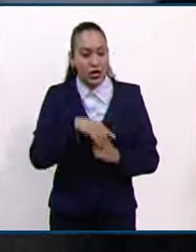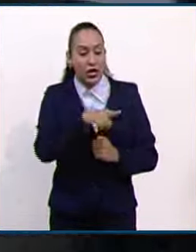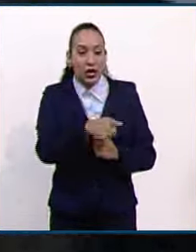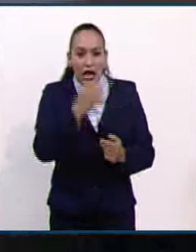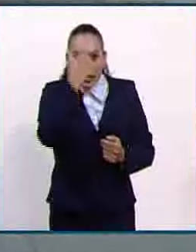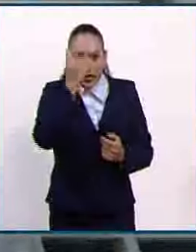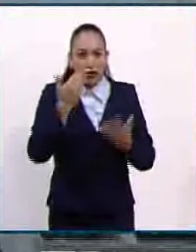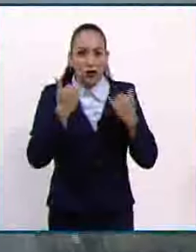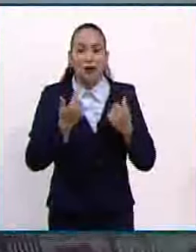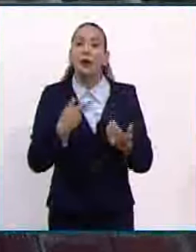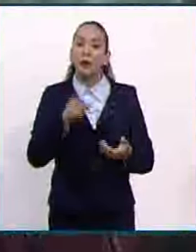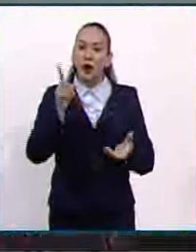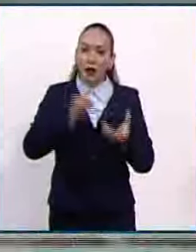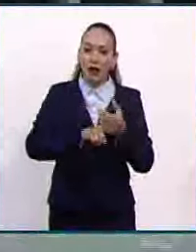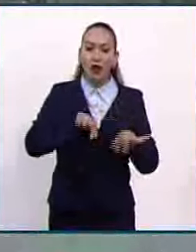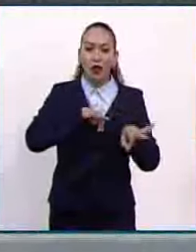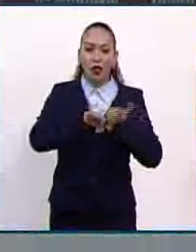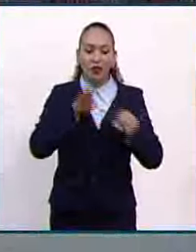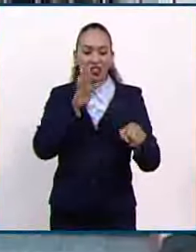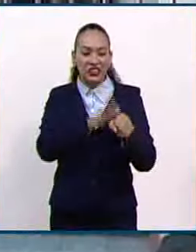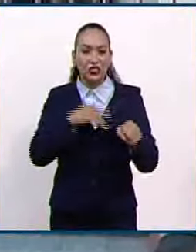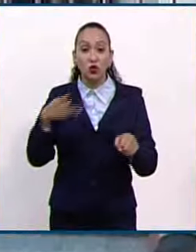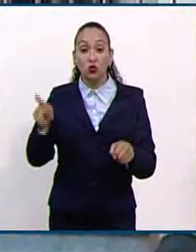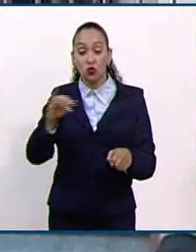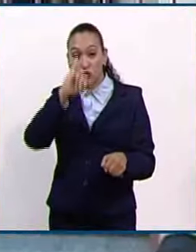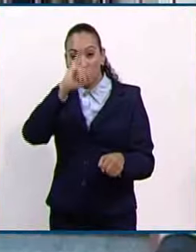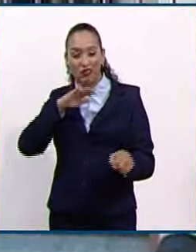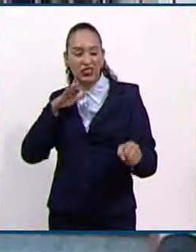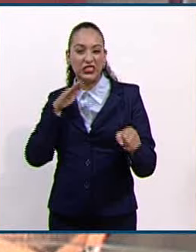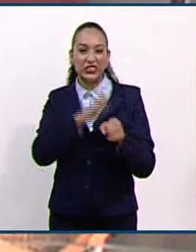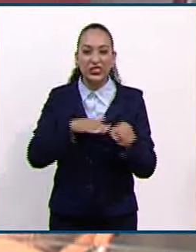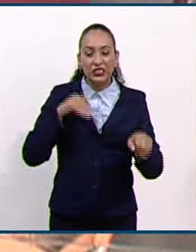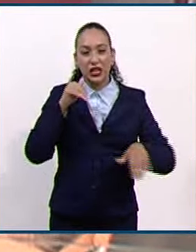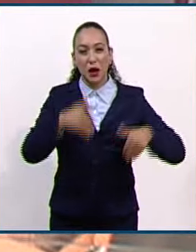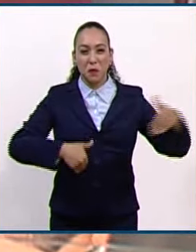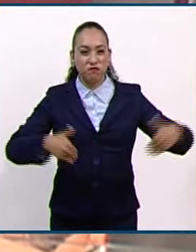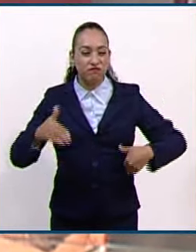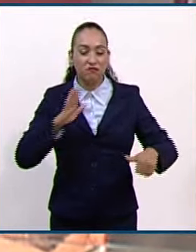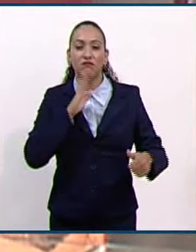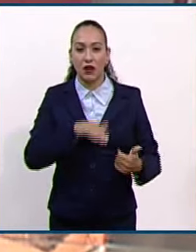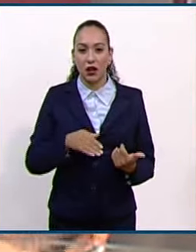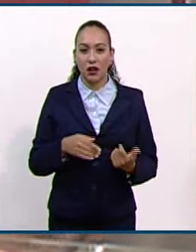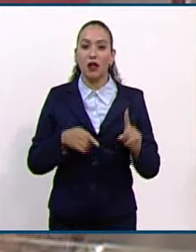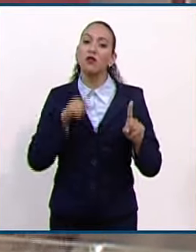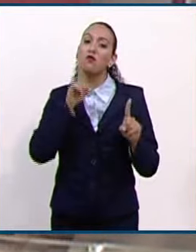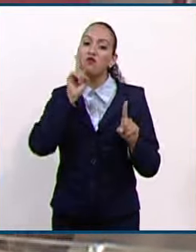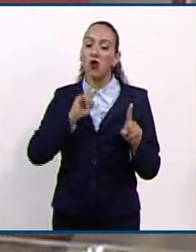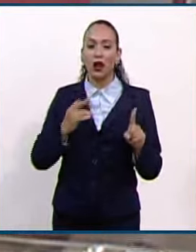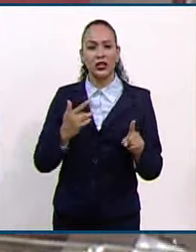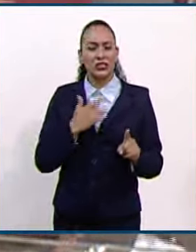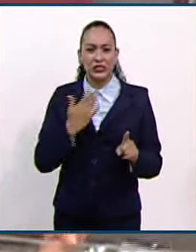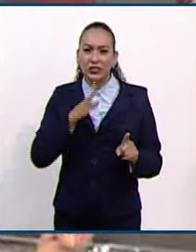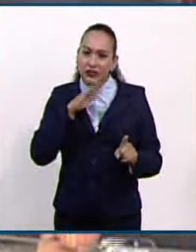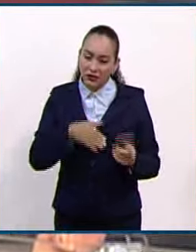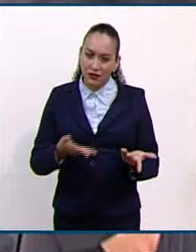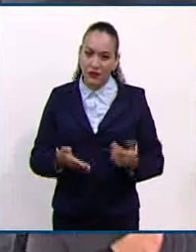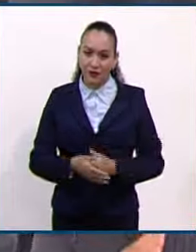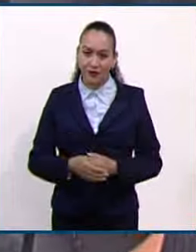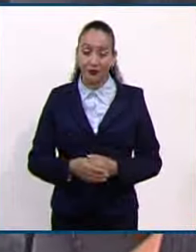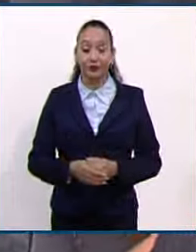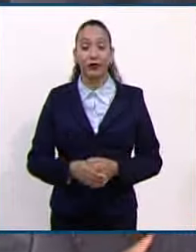víctima de hostigamiento laboral por parte de su jefa inmediata y algunos compañeros, lo que afectó su dignidad como trabajadora. Además